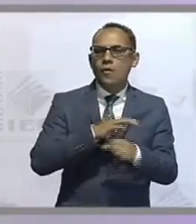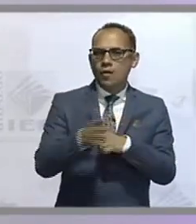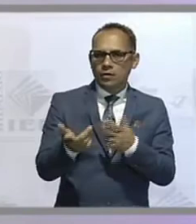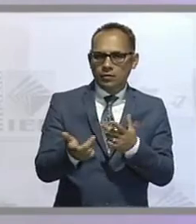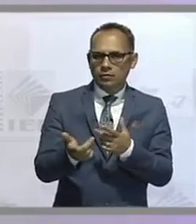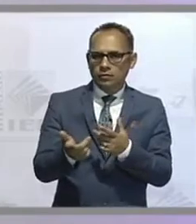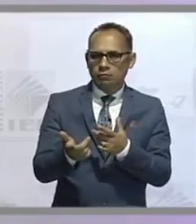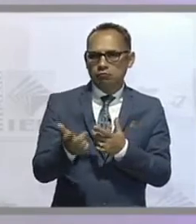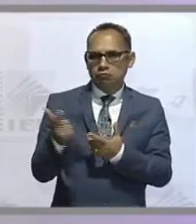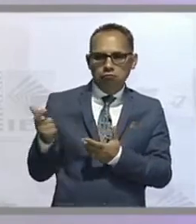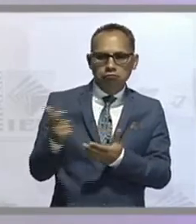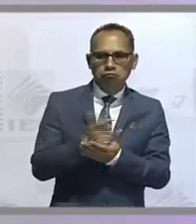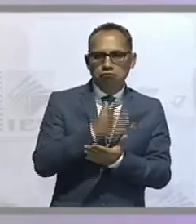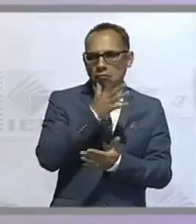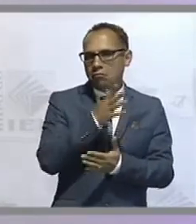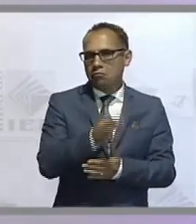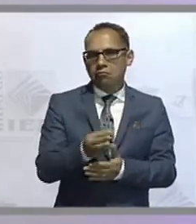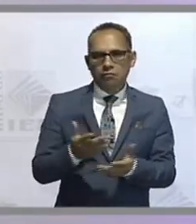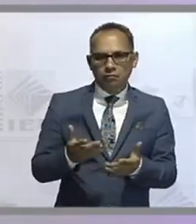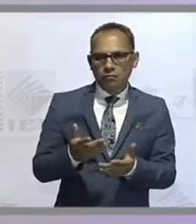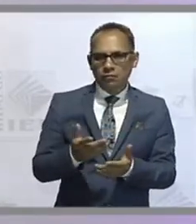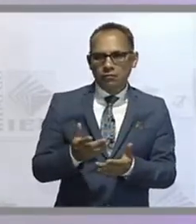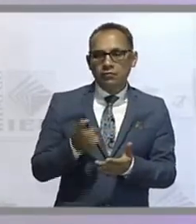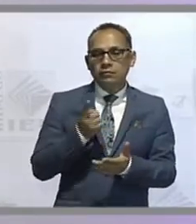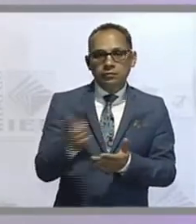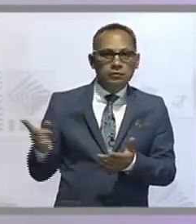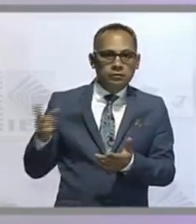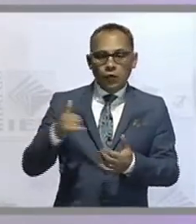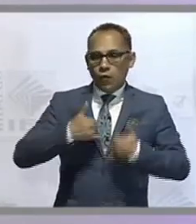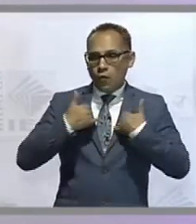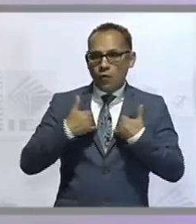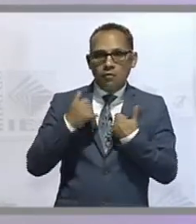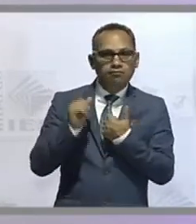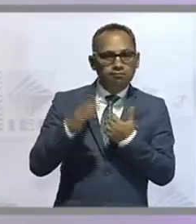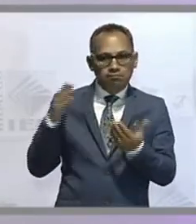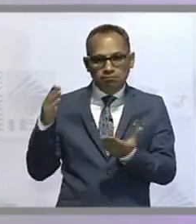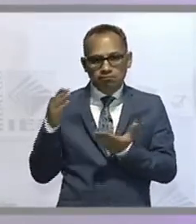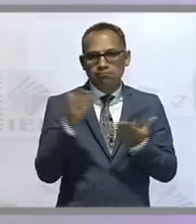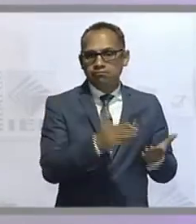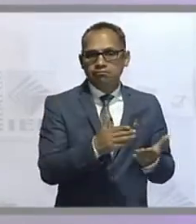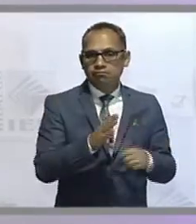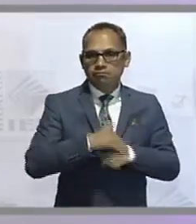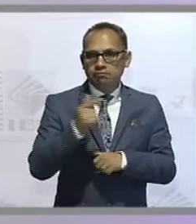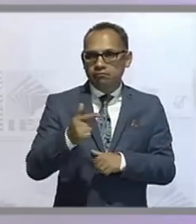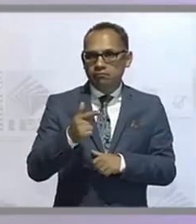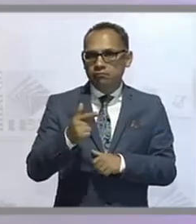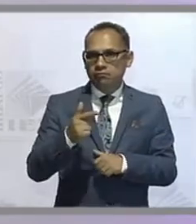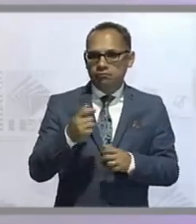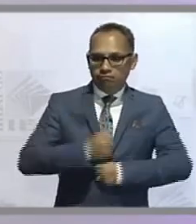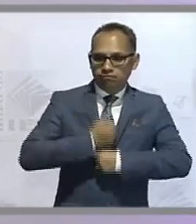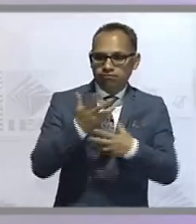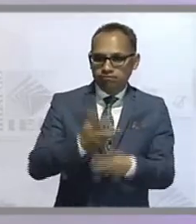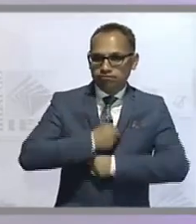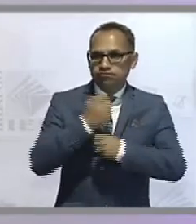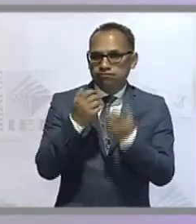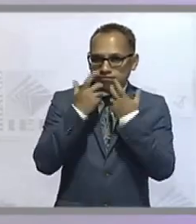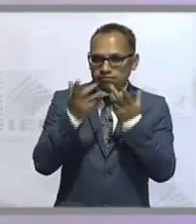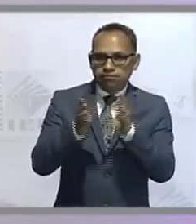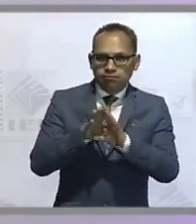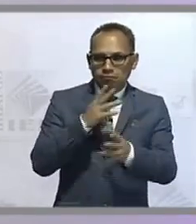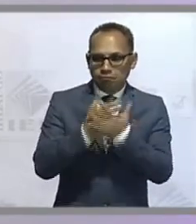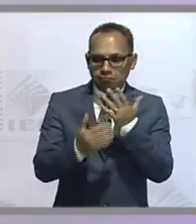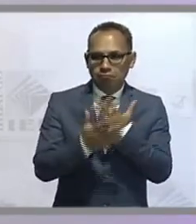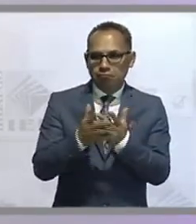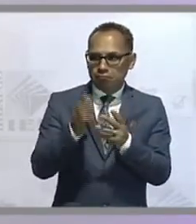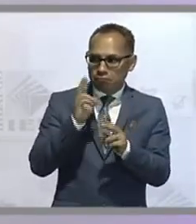el mínimo y lo y los chicos van porque tienen ganas de públicamente sacar toda esa energía que tienen entonces hay que promover más el deporte hay